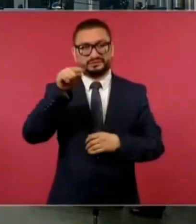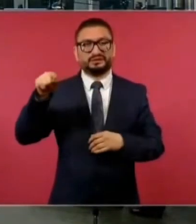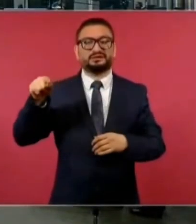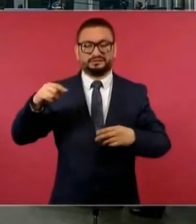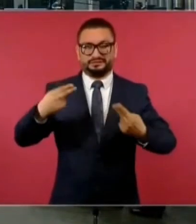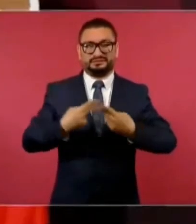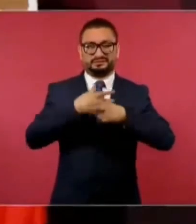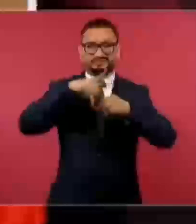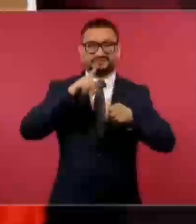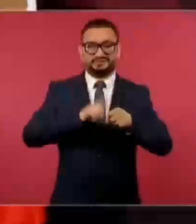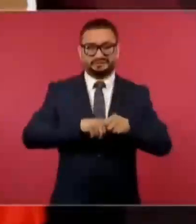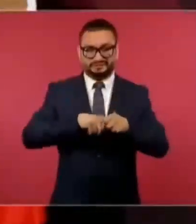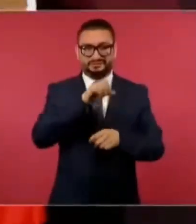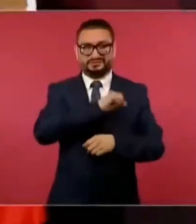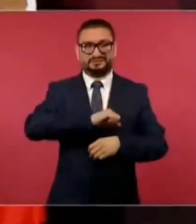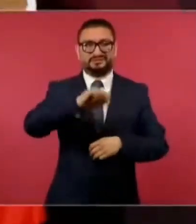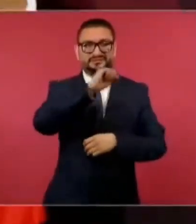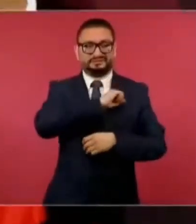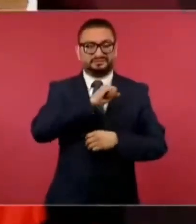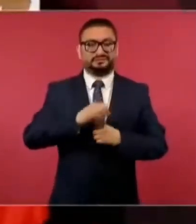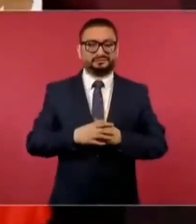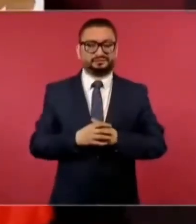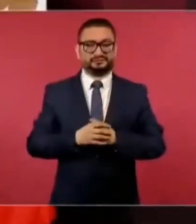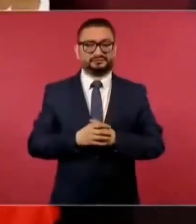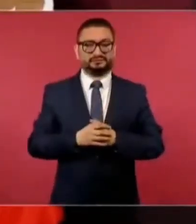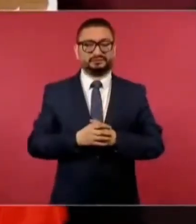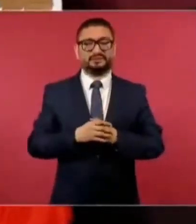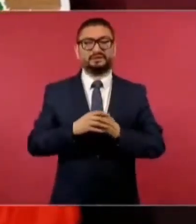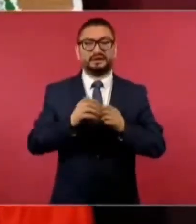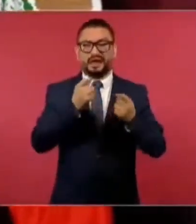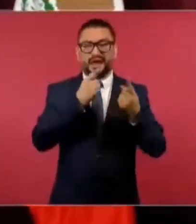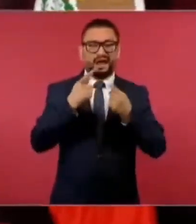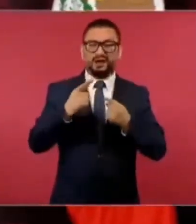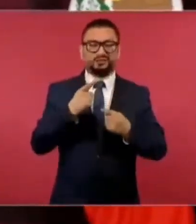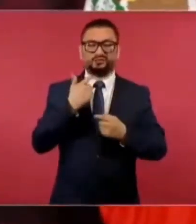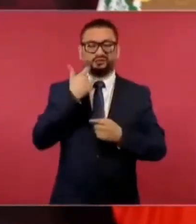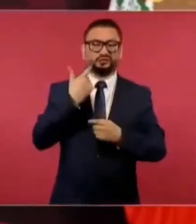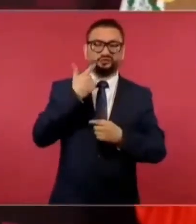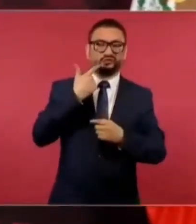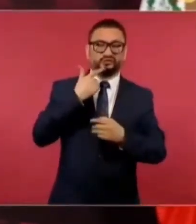nacionales de salud y ya